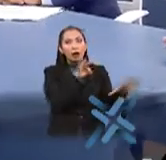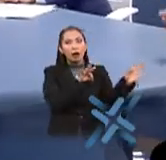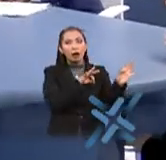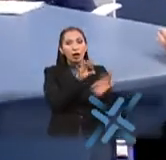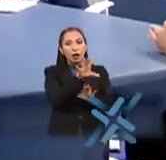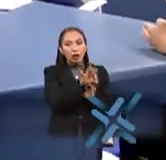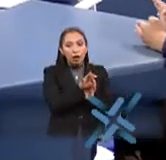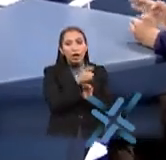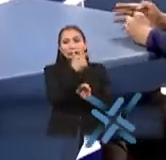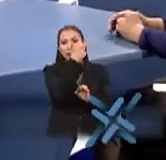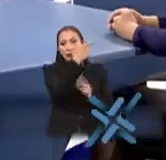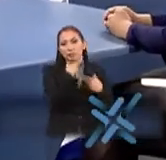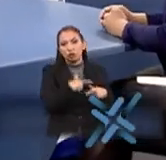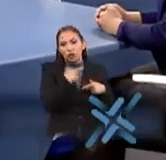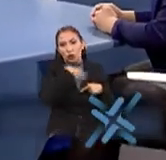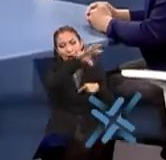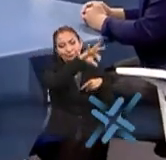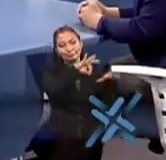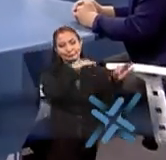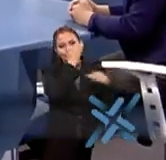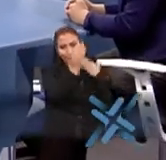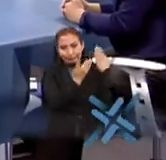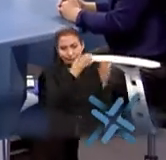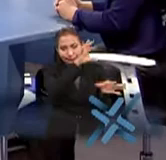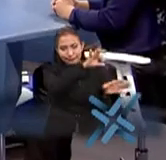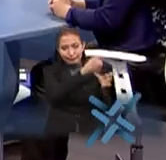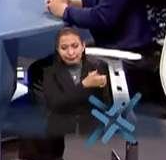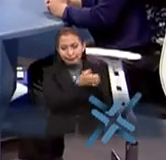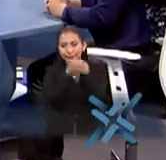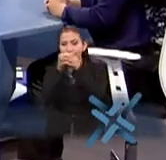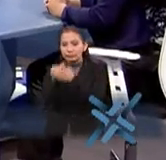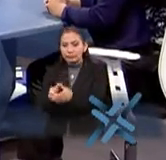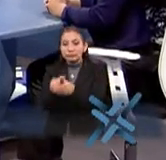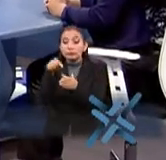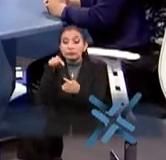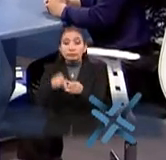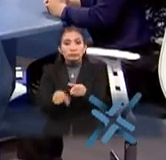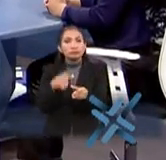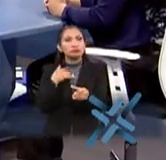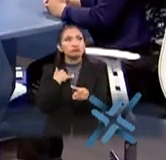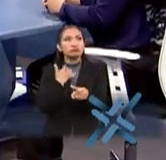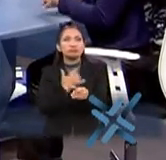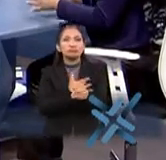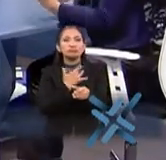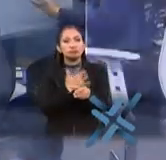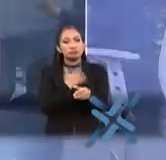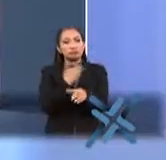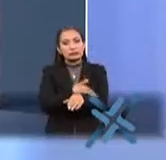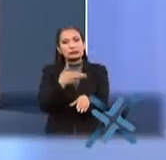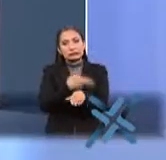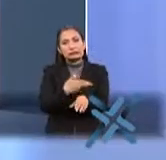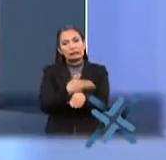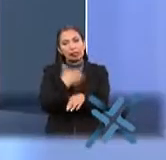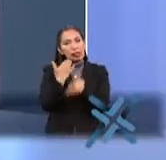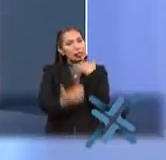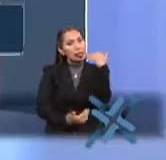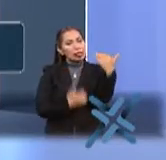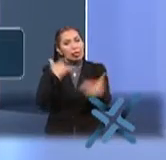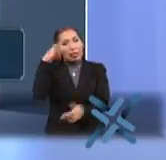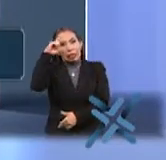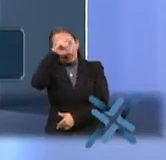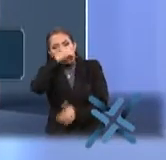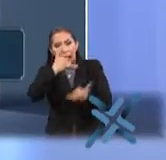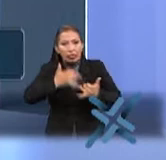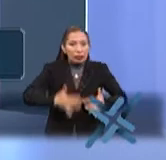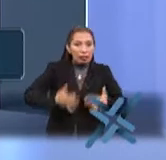fuimos beneficiados 7 estudiantes, y bueno, siento que fue un proceso largo, arduo.